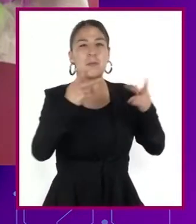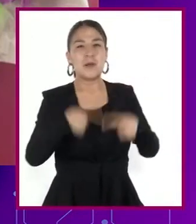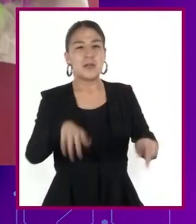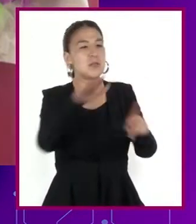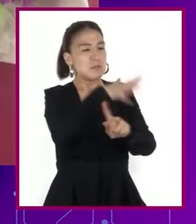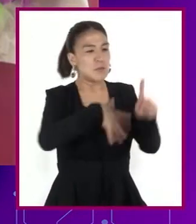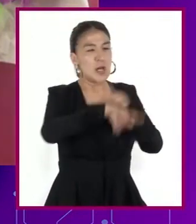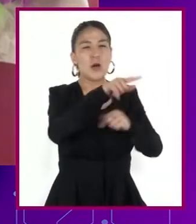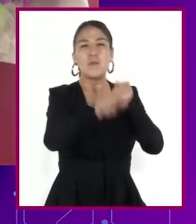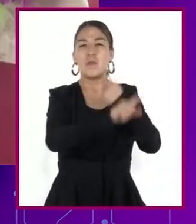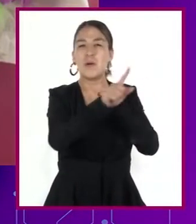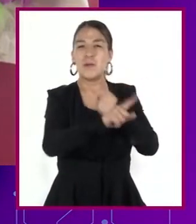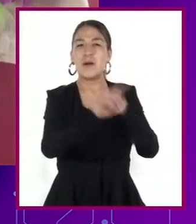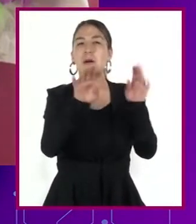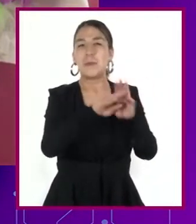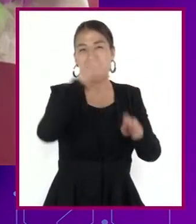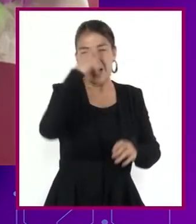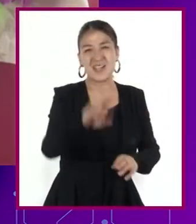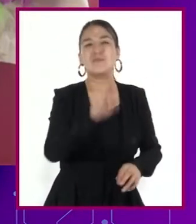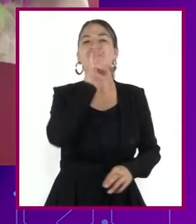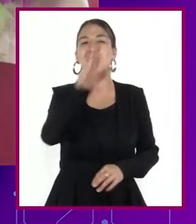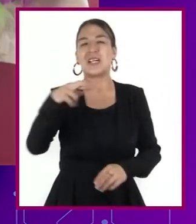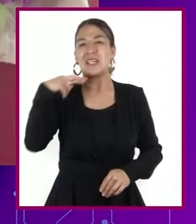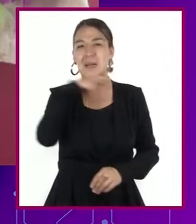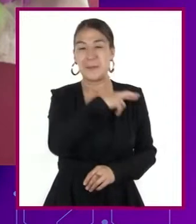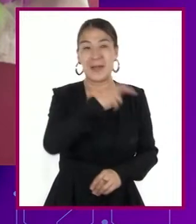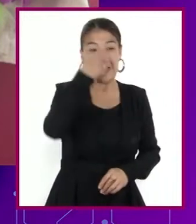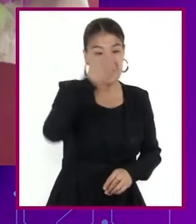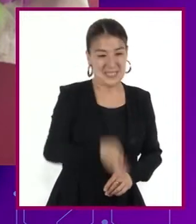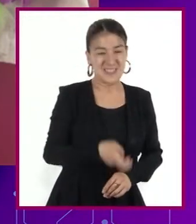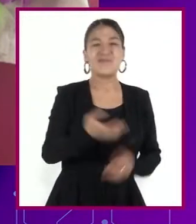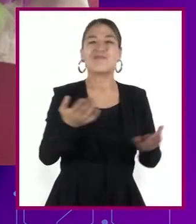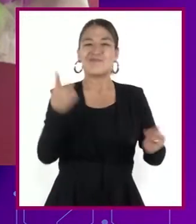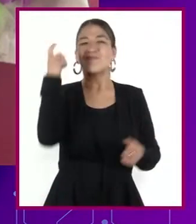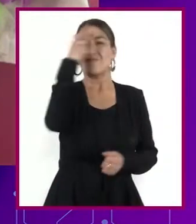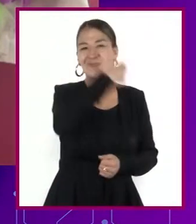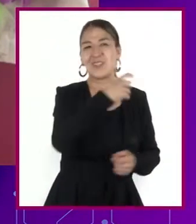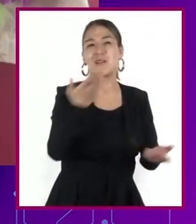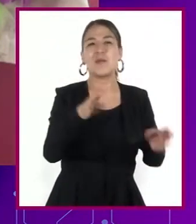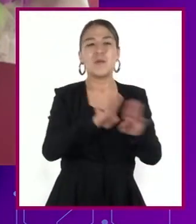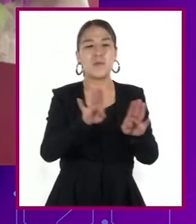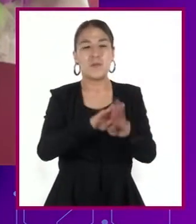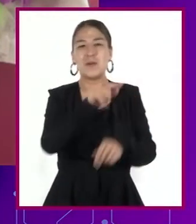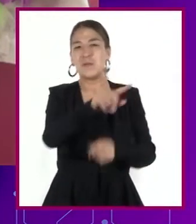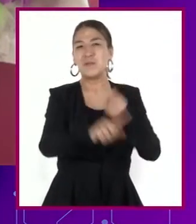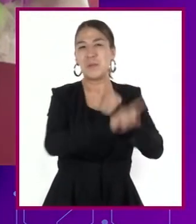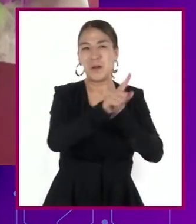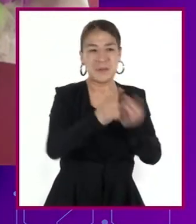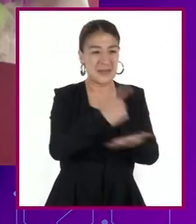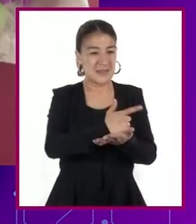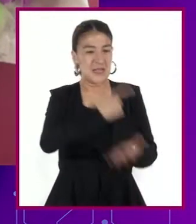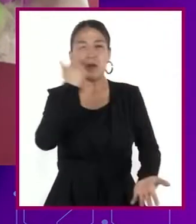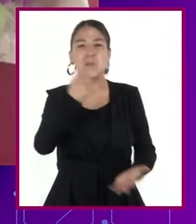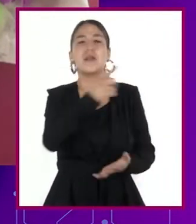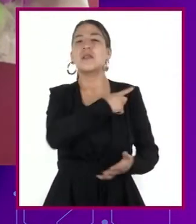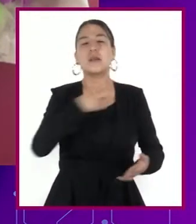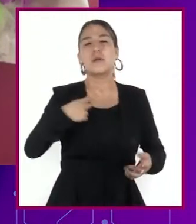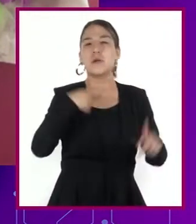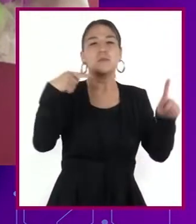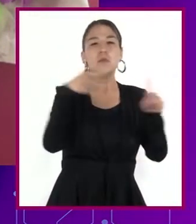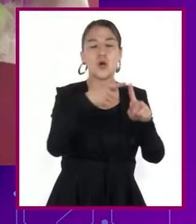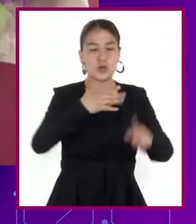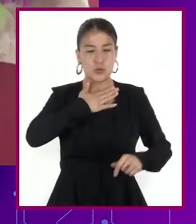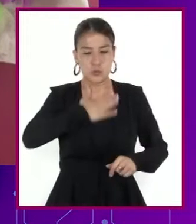los conflictos. Ya saben que esto es un poco difícil, pero por más graves que estos sean, vamos a basarlo en